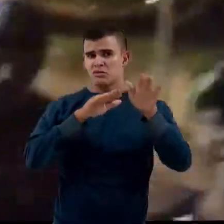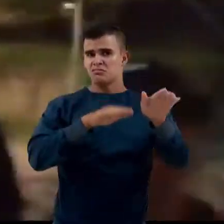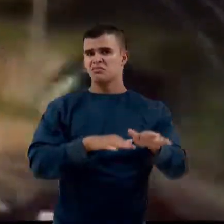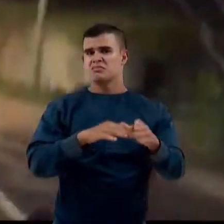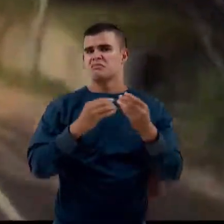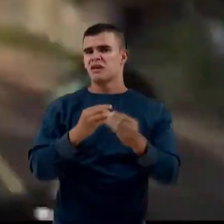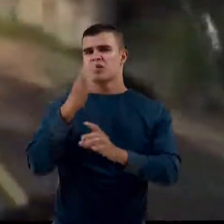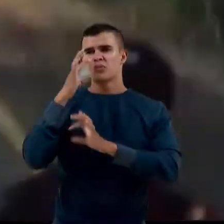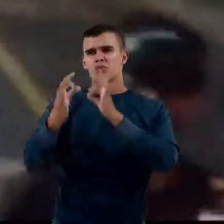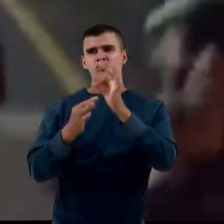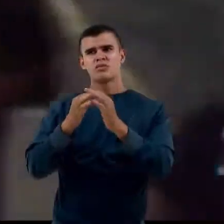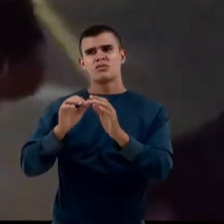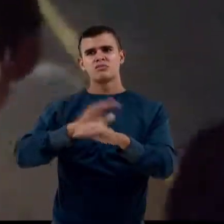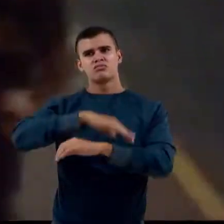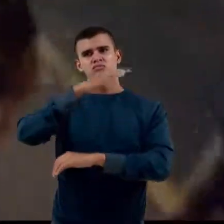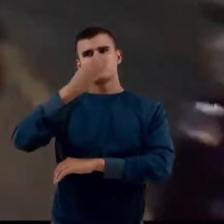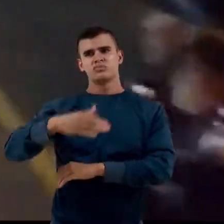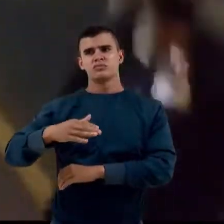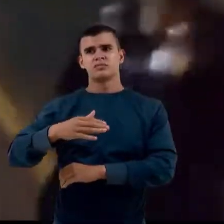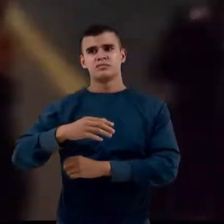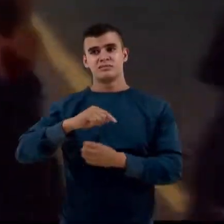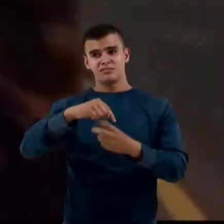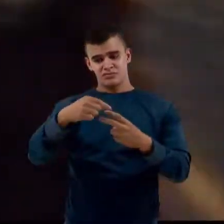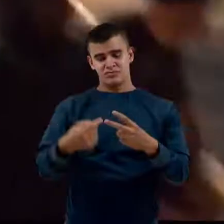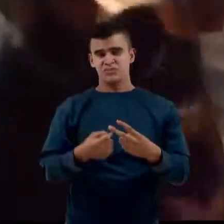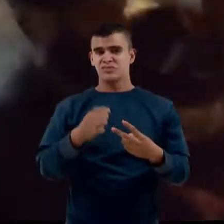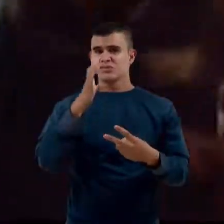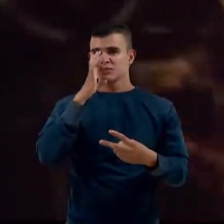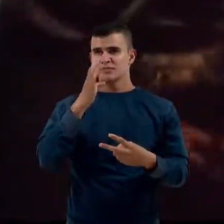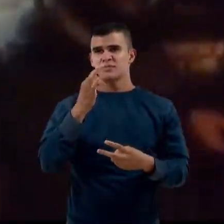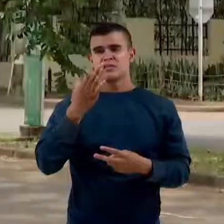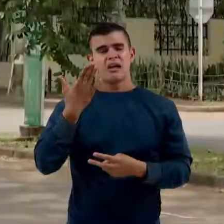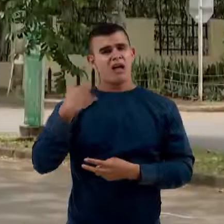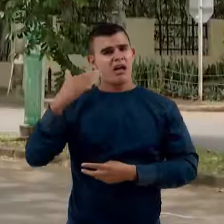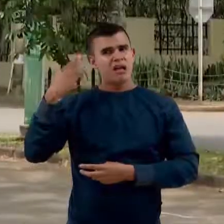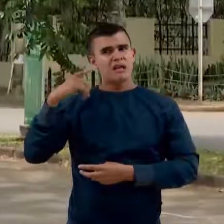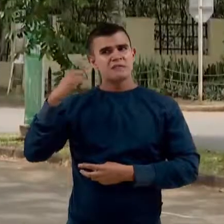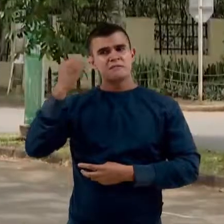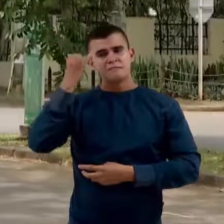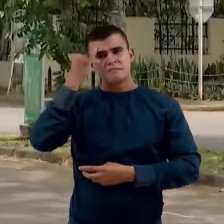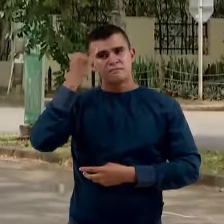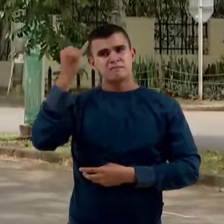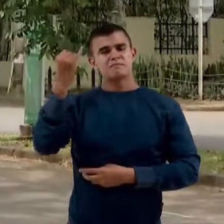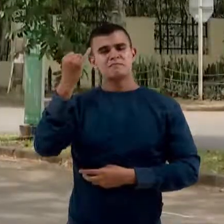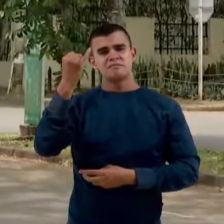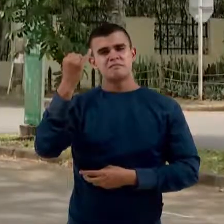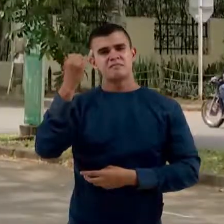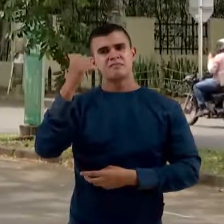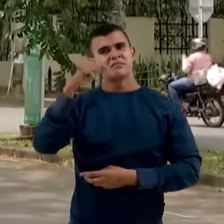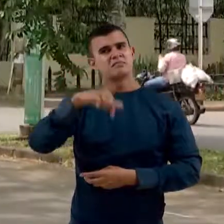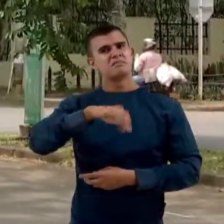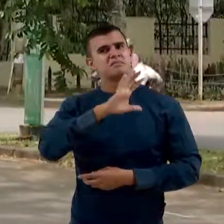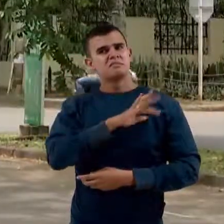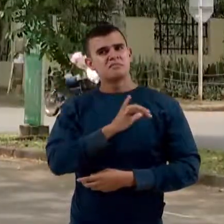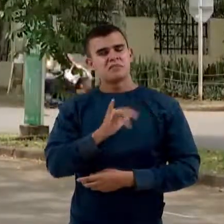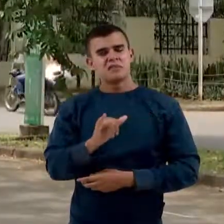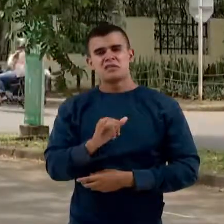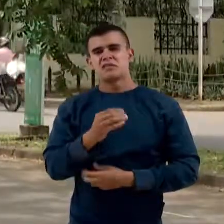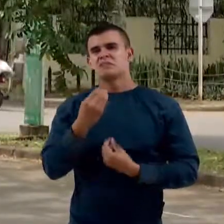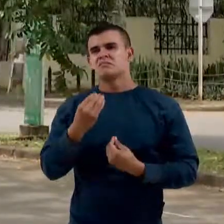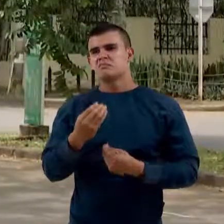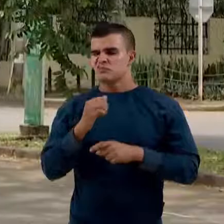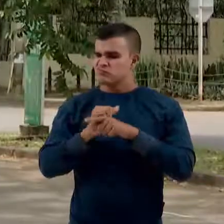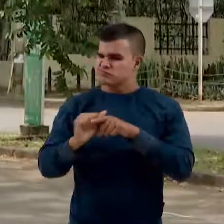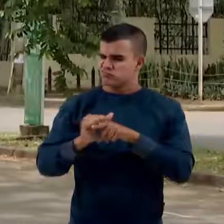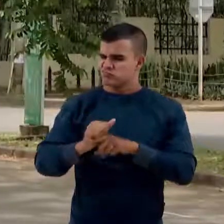en Cali una preparación física para deportistas de alto rendimiento. Las 22 subidas al cerro es un evento